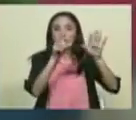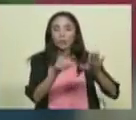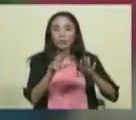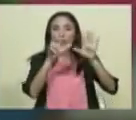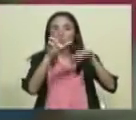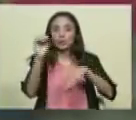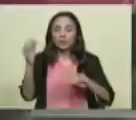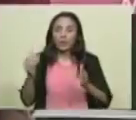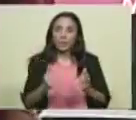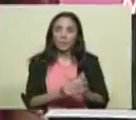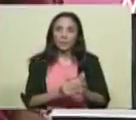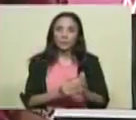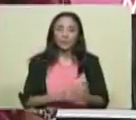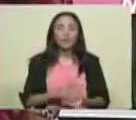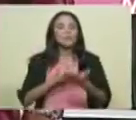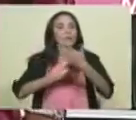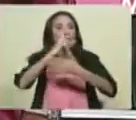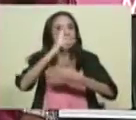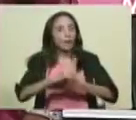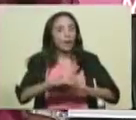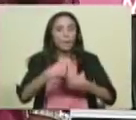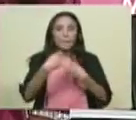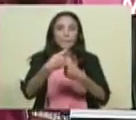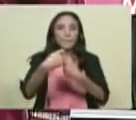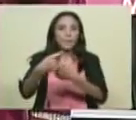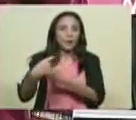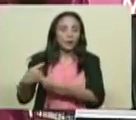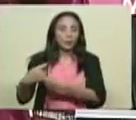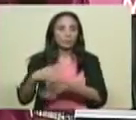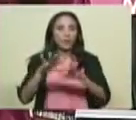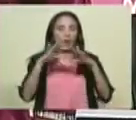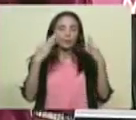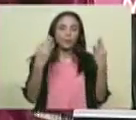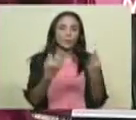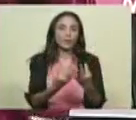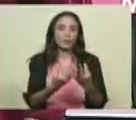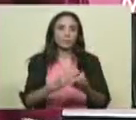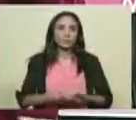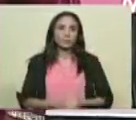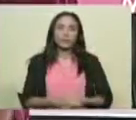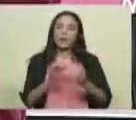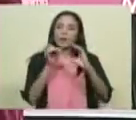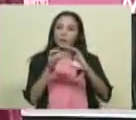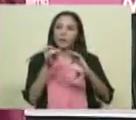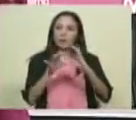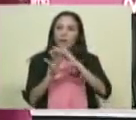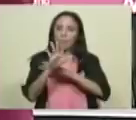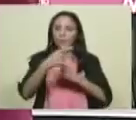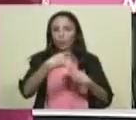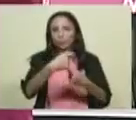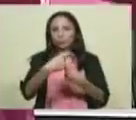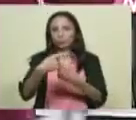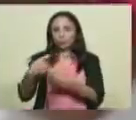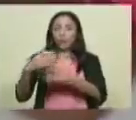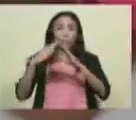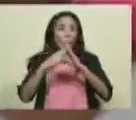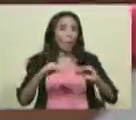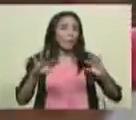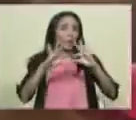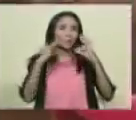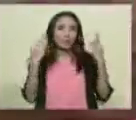1.680.000. Este es el plan de bono Hogares de la Patria a través del carnet de la patria para todas las familias